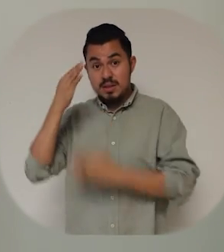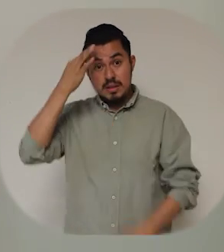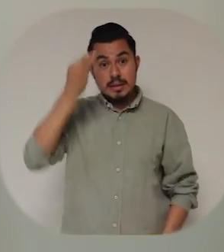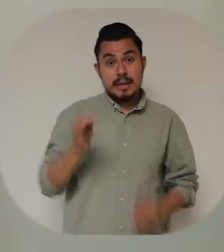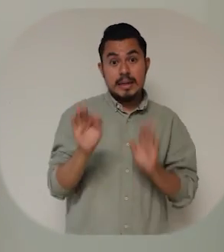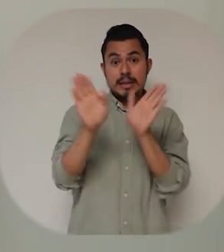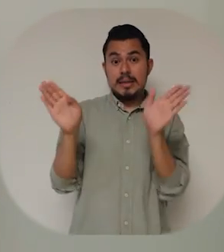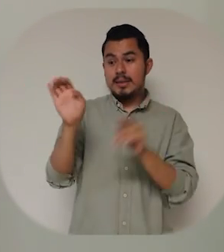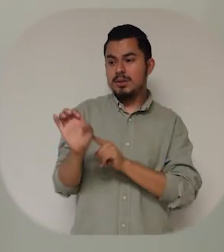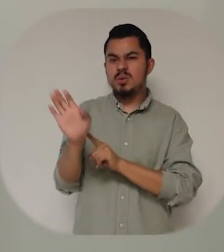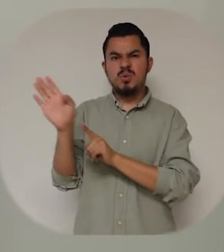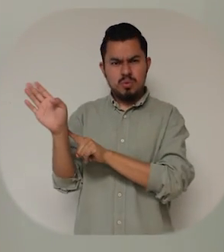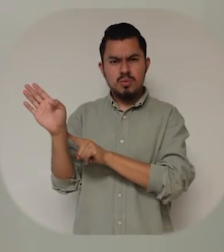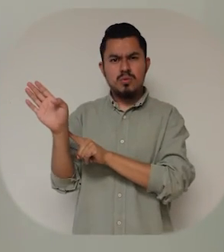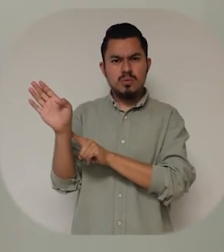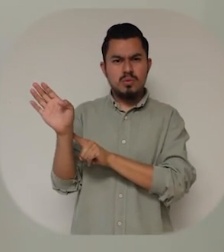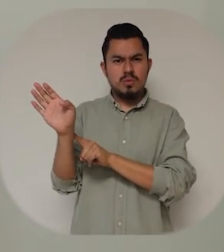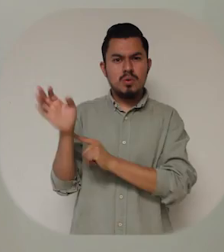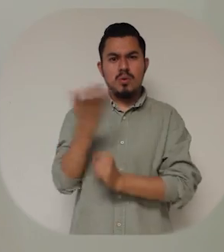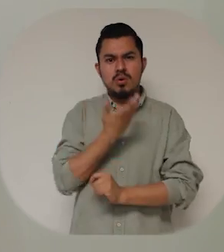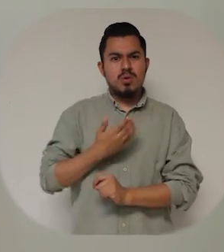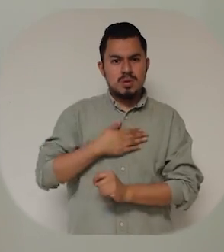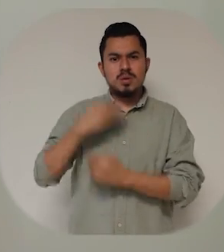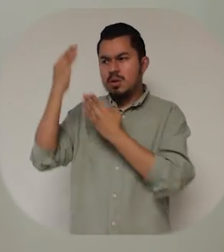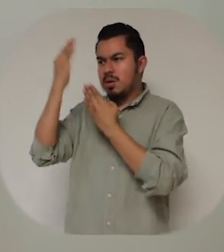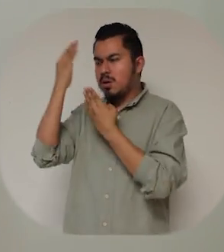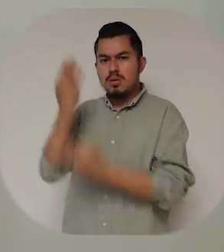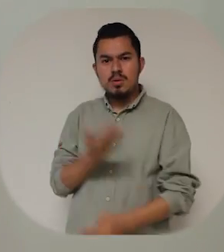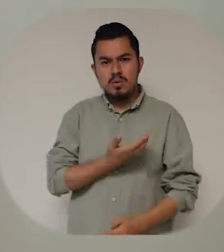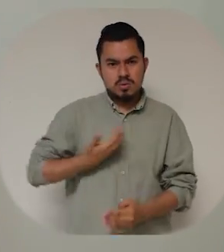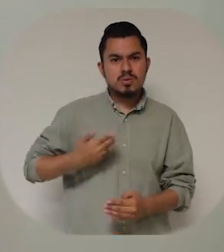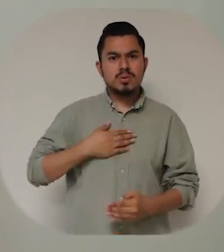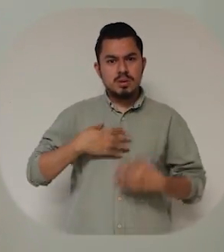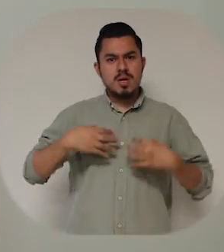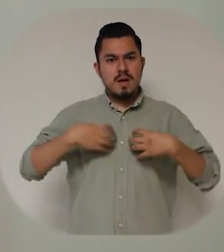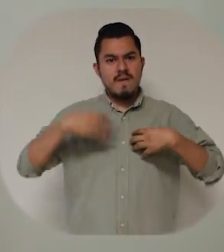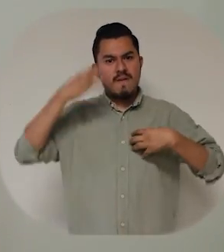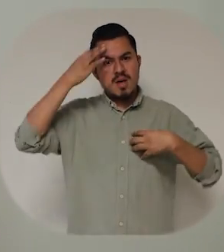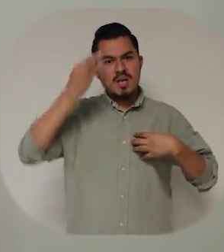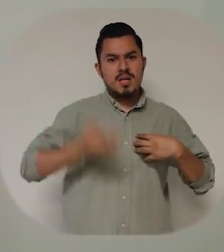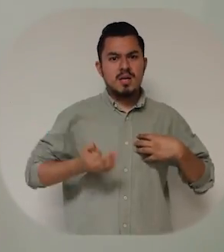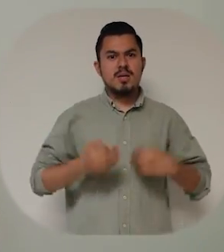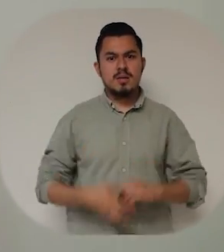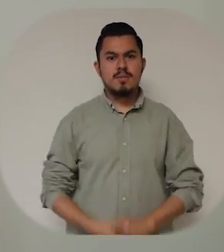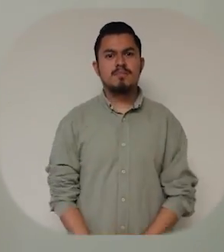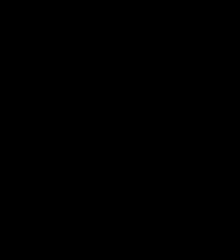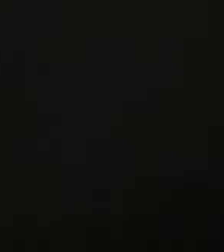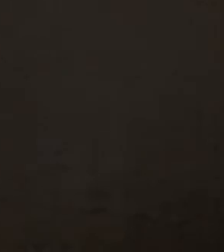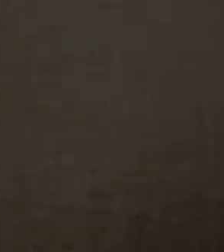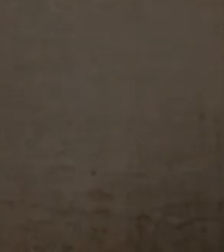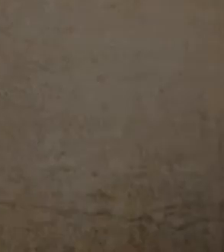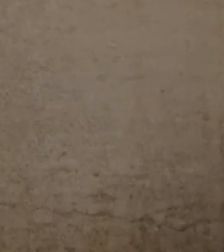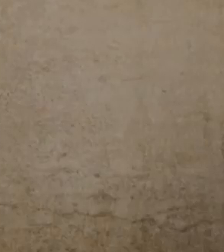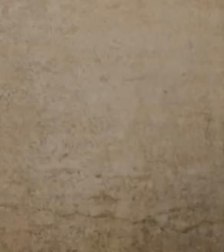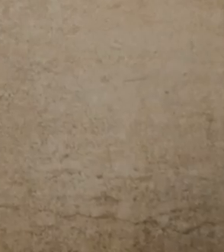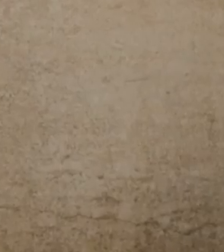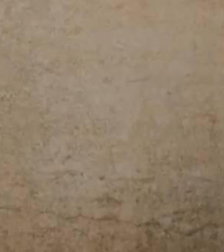y que Cristo Jesús pueda ser obedecido. Así deseamos ser nosotros. Esa es la vida del creyente.